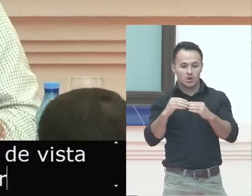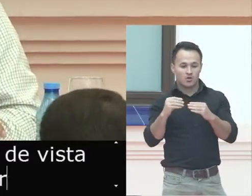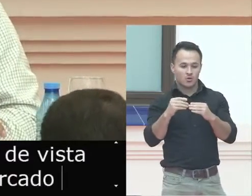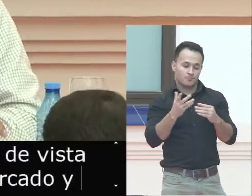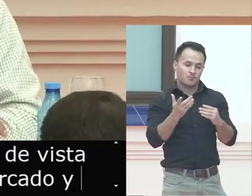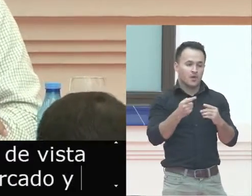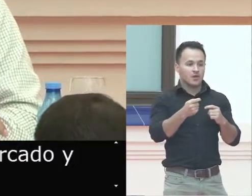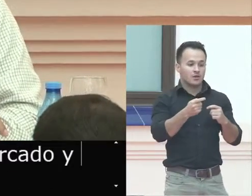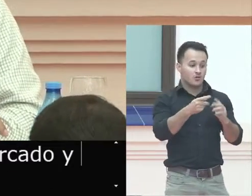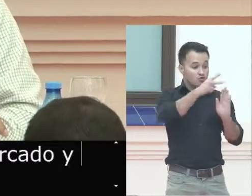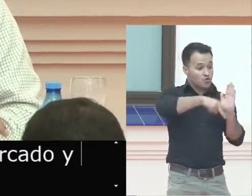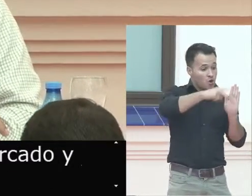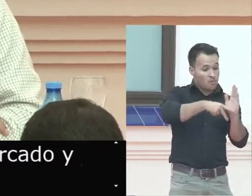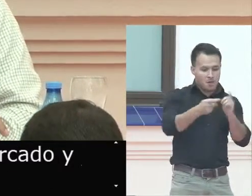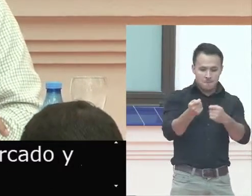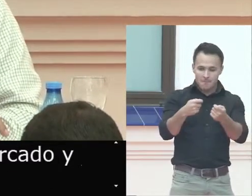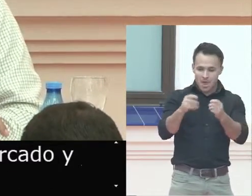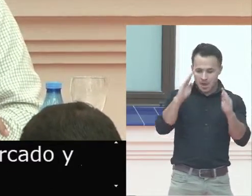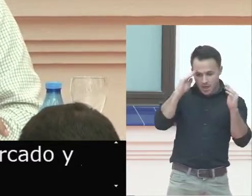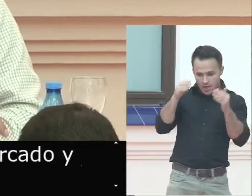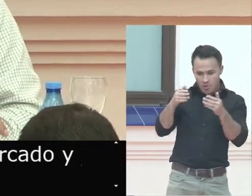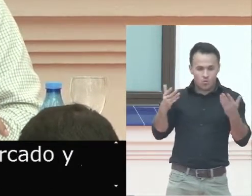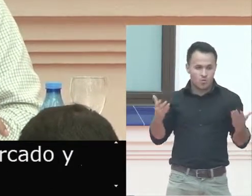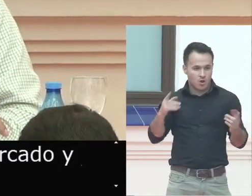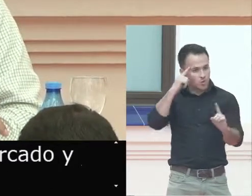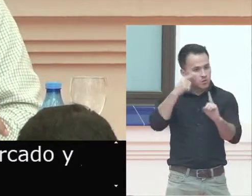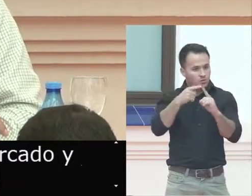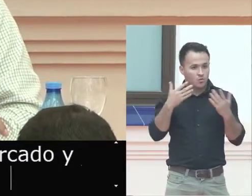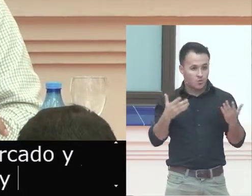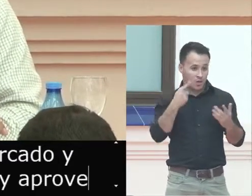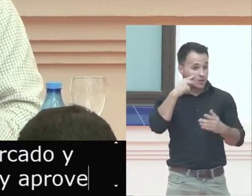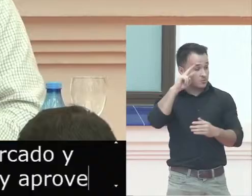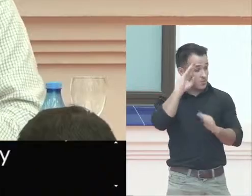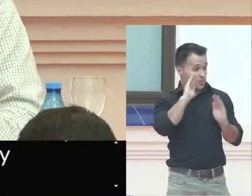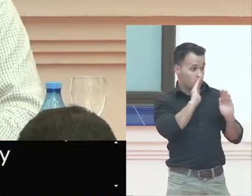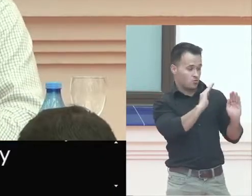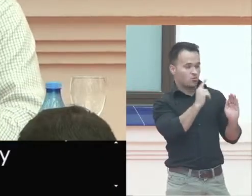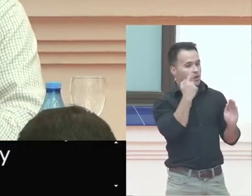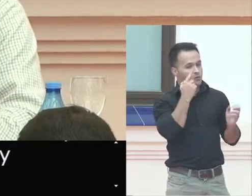es el objetivo de la misma, y aprovechar tu experiencia en ese ámbito.